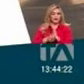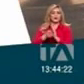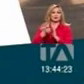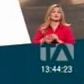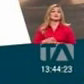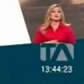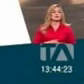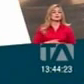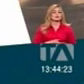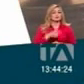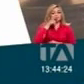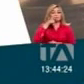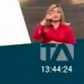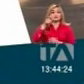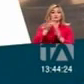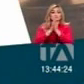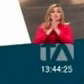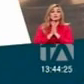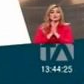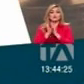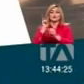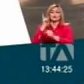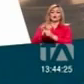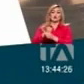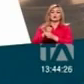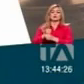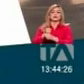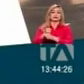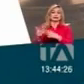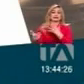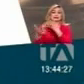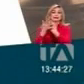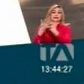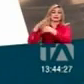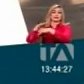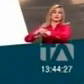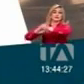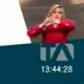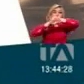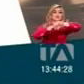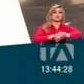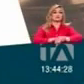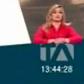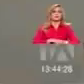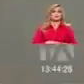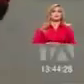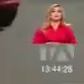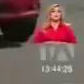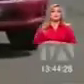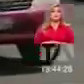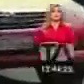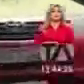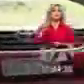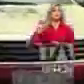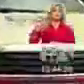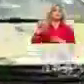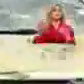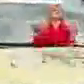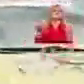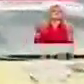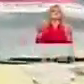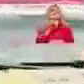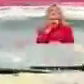la o el fiscal solicitará una medida cautelar privativa de libertad, es decir, prisión. Gabriela Pazmiño se encuentra en